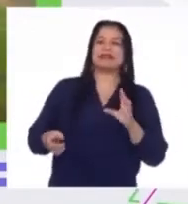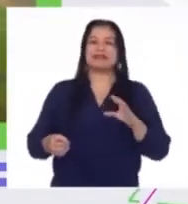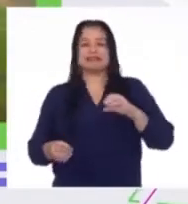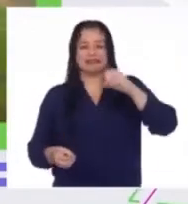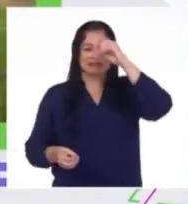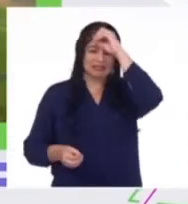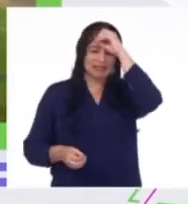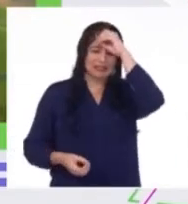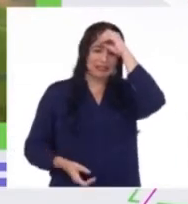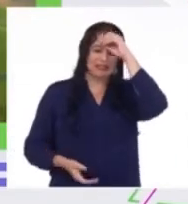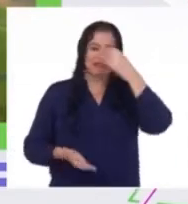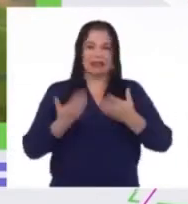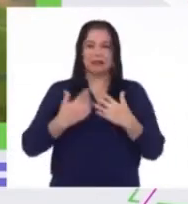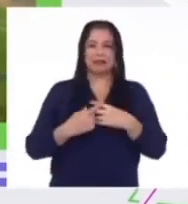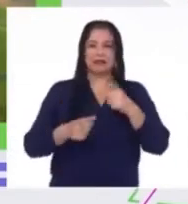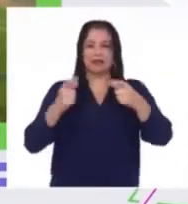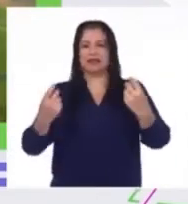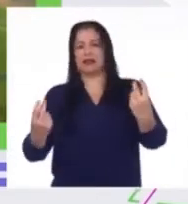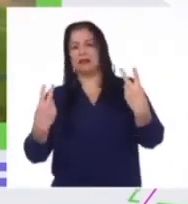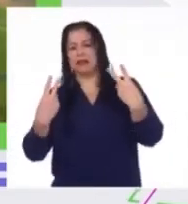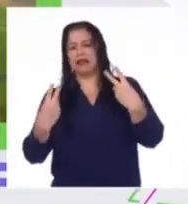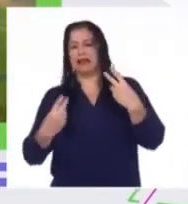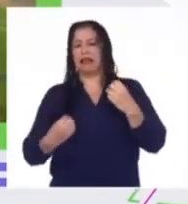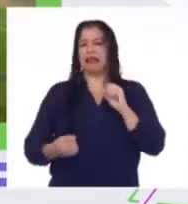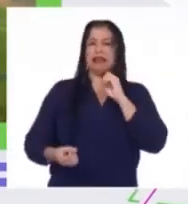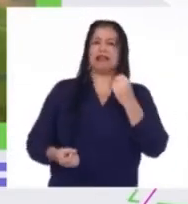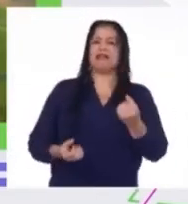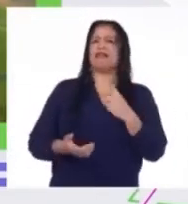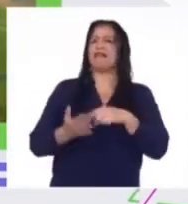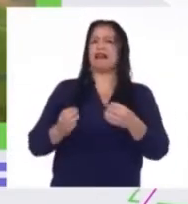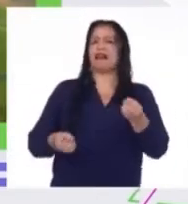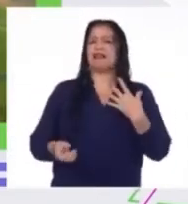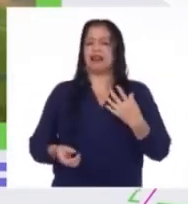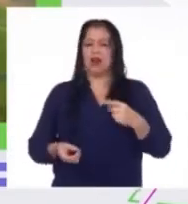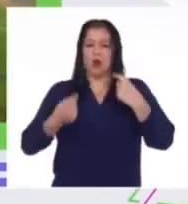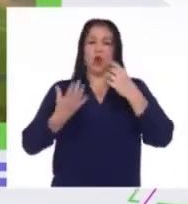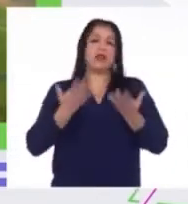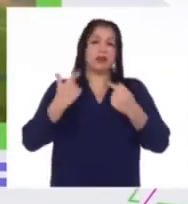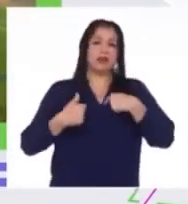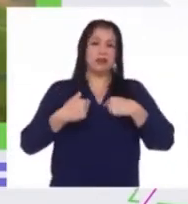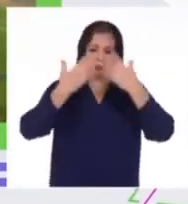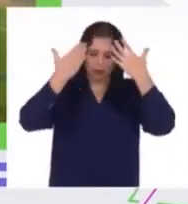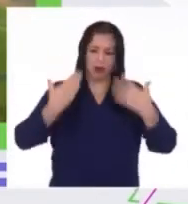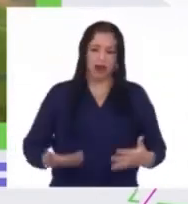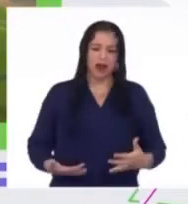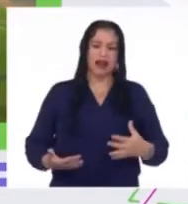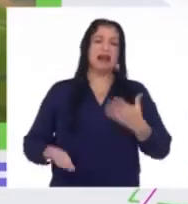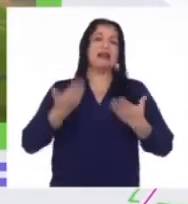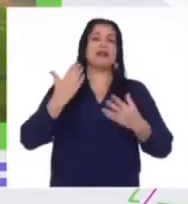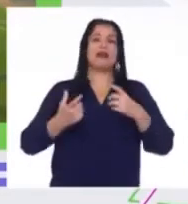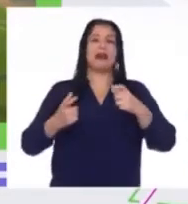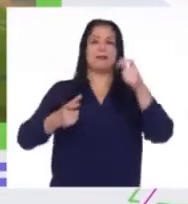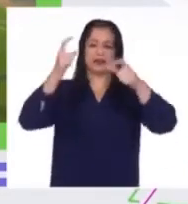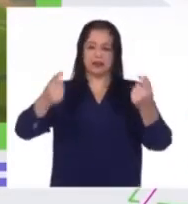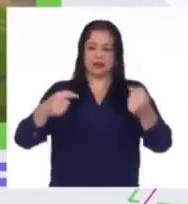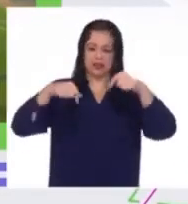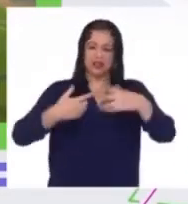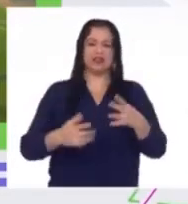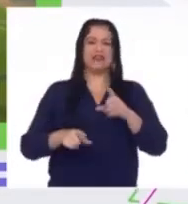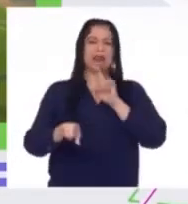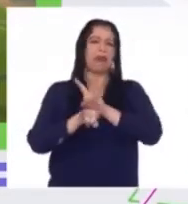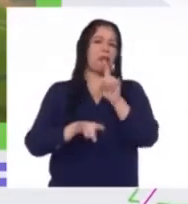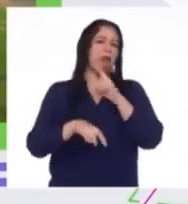pues qué dirán, de repente uno nos ponemos esta vestimenta, de repente las personas de acá, ¿no?